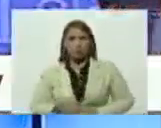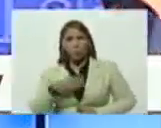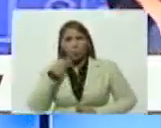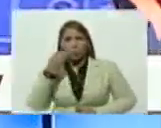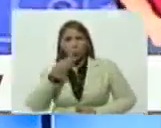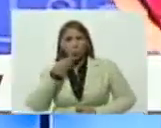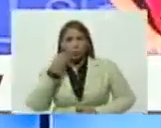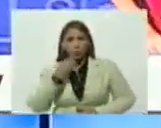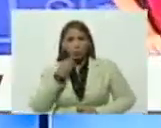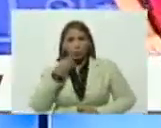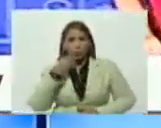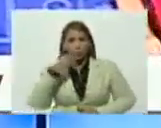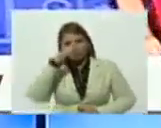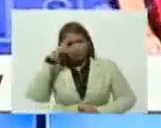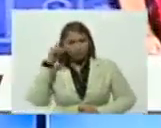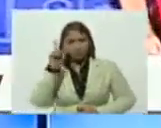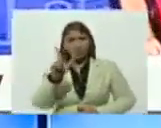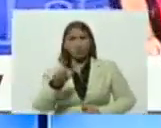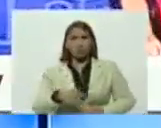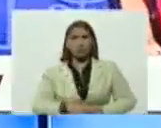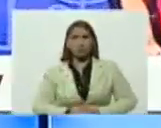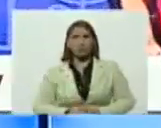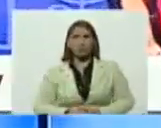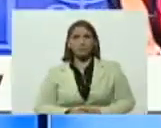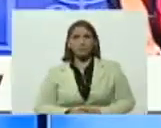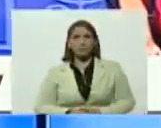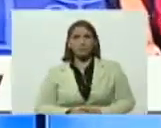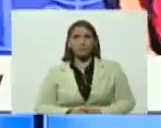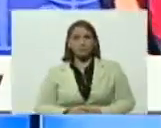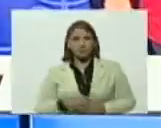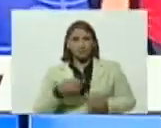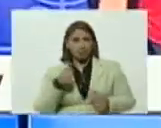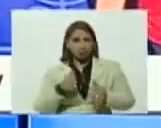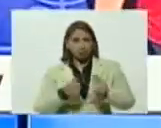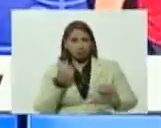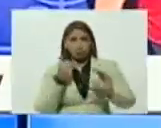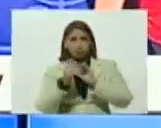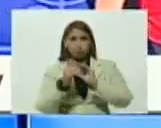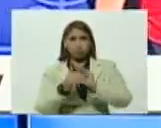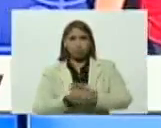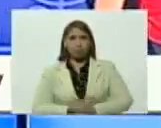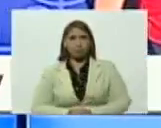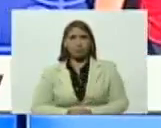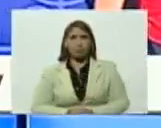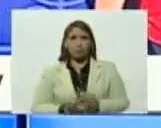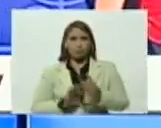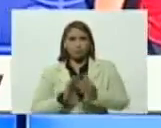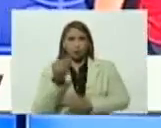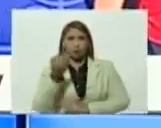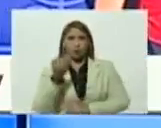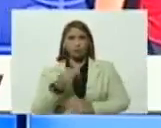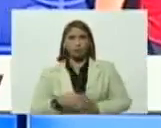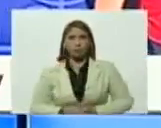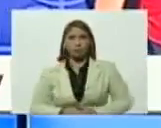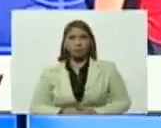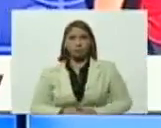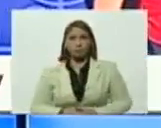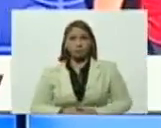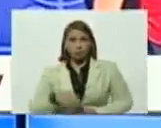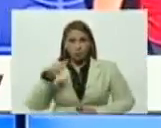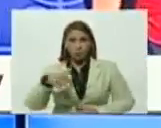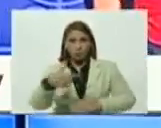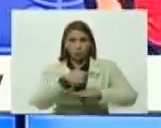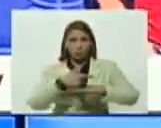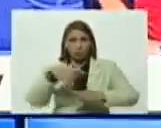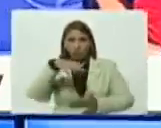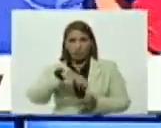del Partido Socialista Unido de Venezuela. Le escribió ahorita un mensaje a su fundador, que hoy es gobernador